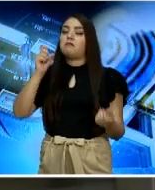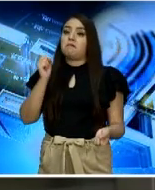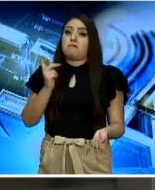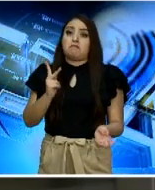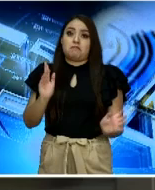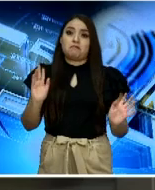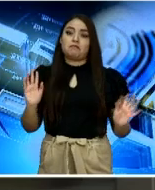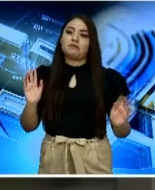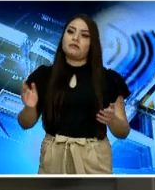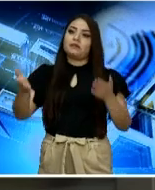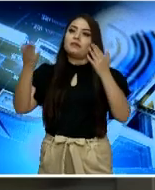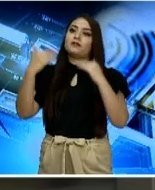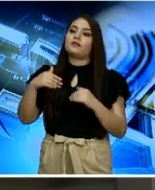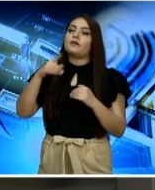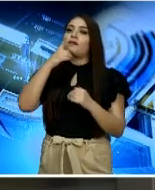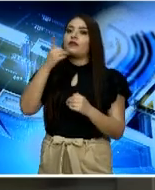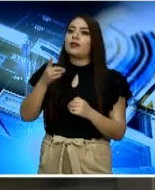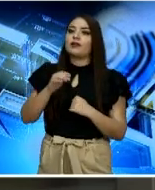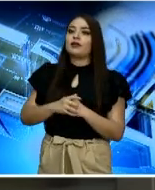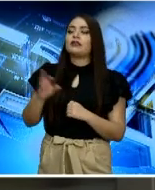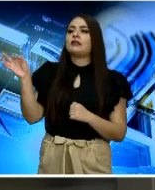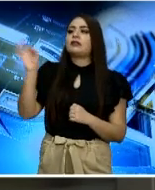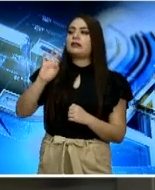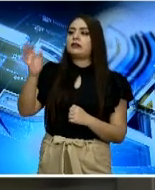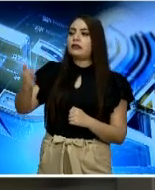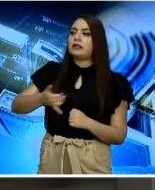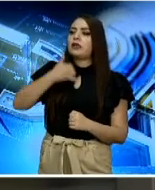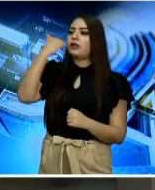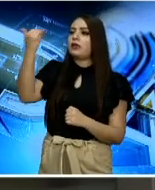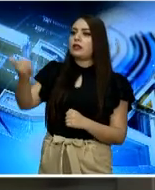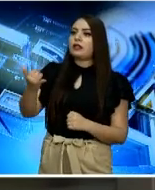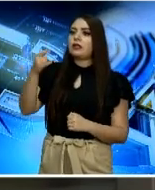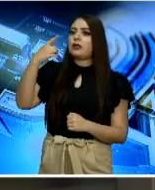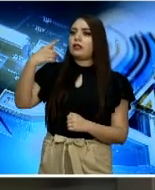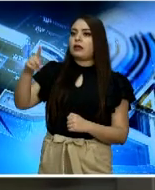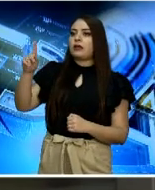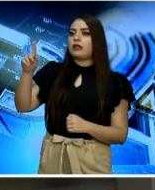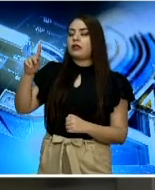que quizás se cometió un error de tipo totalmente involuntario,